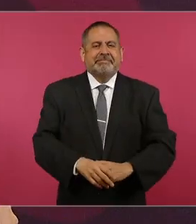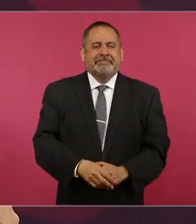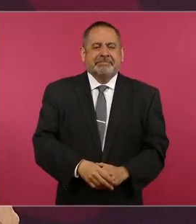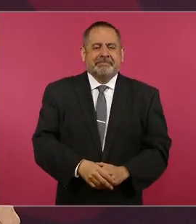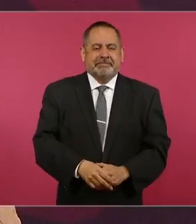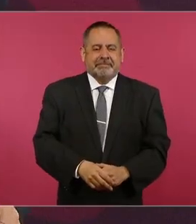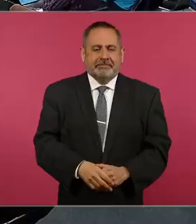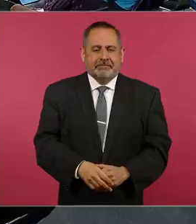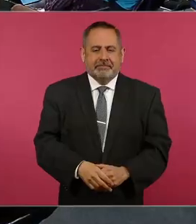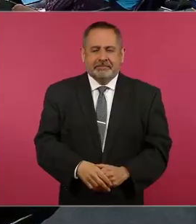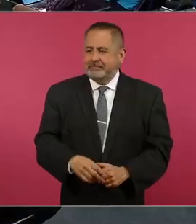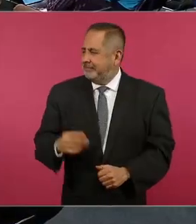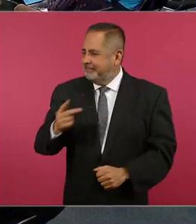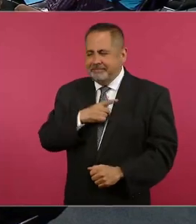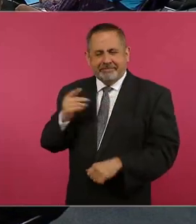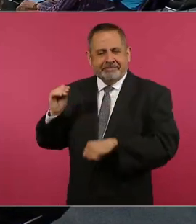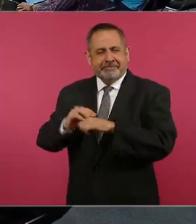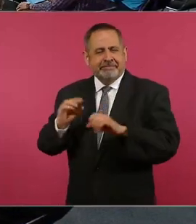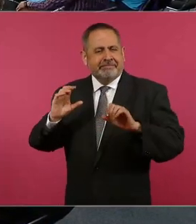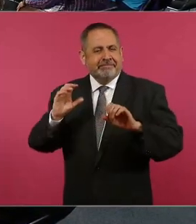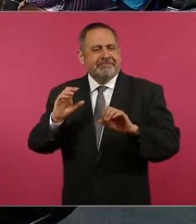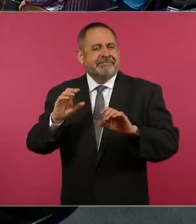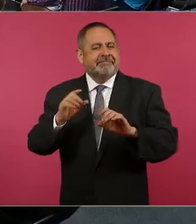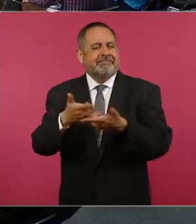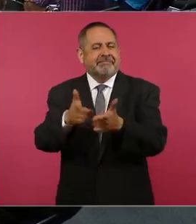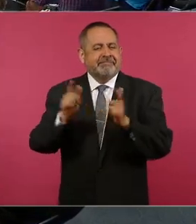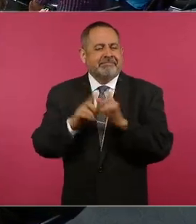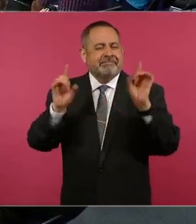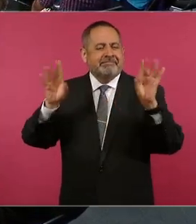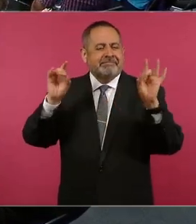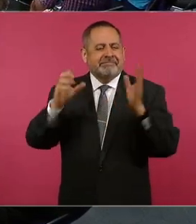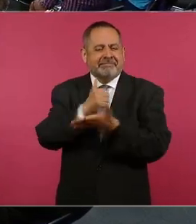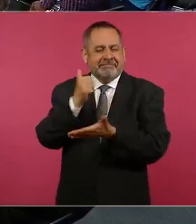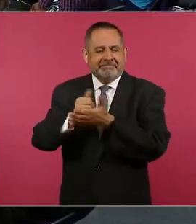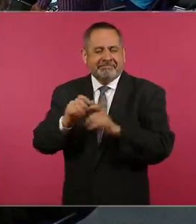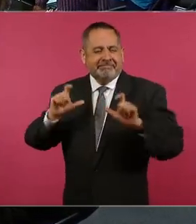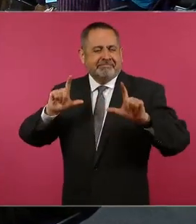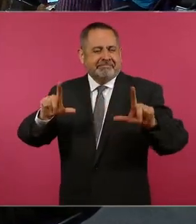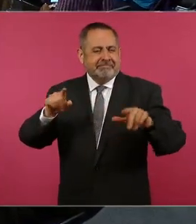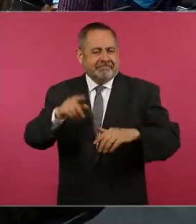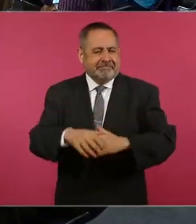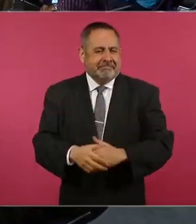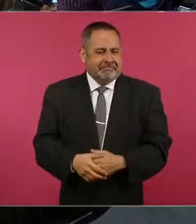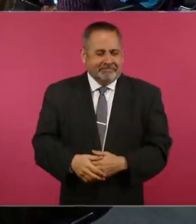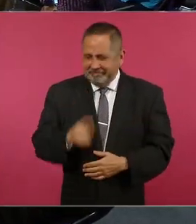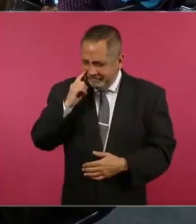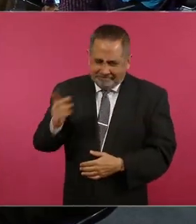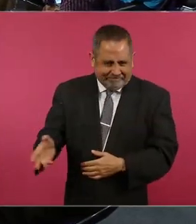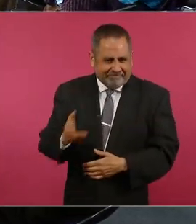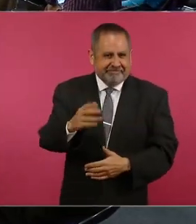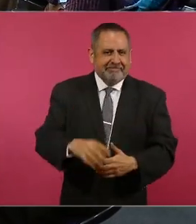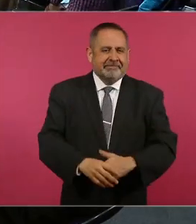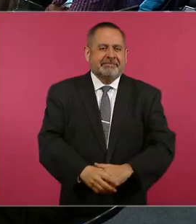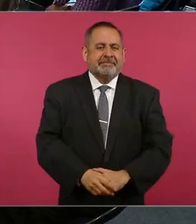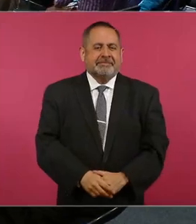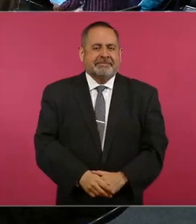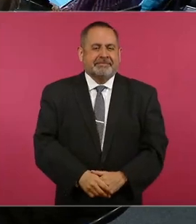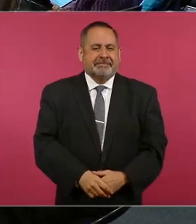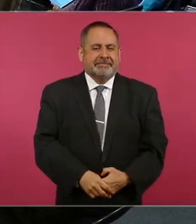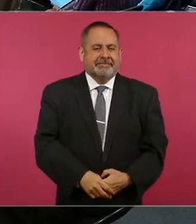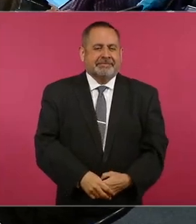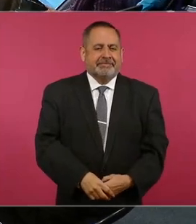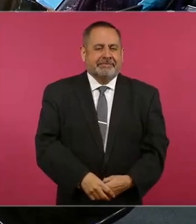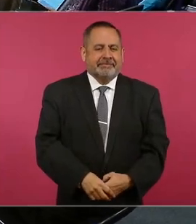hasta deberíamos de poner a los ángeles azules ándale ándale vamos